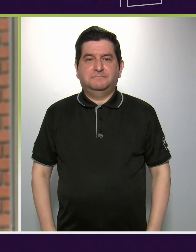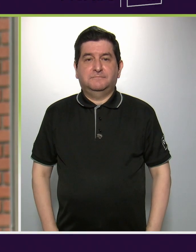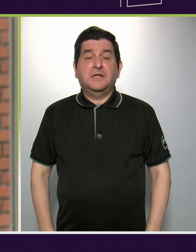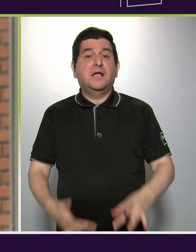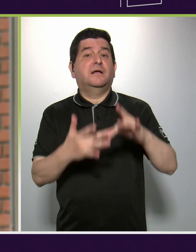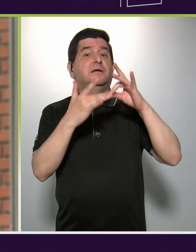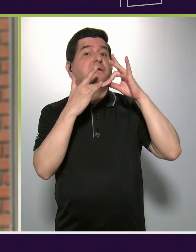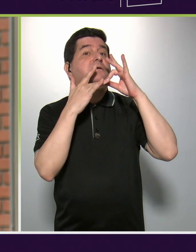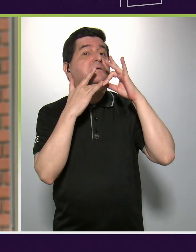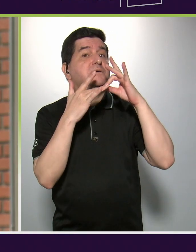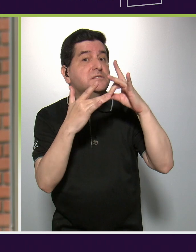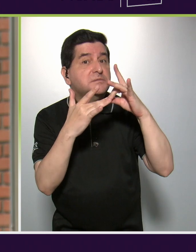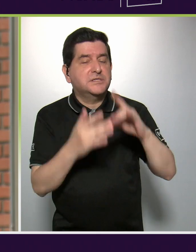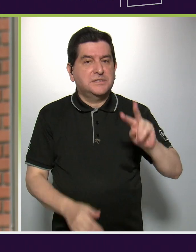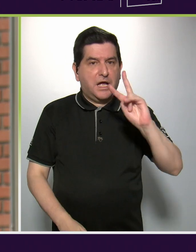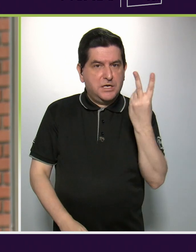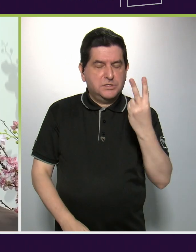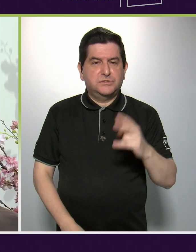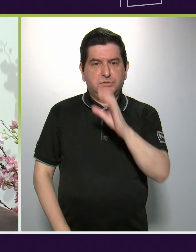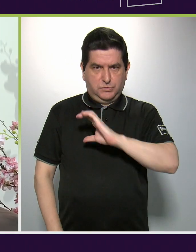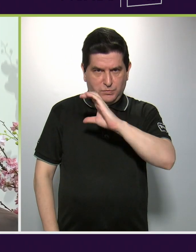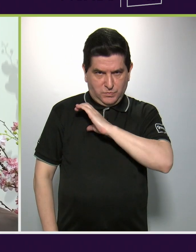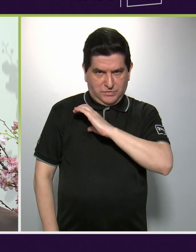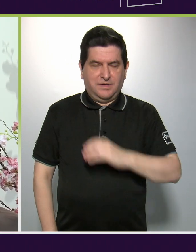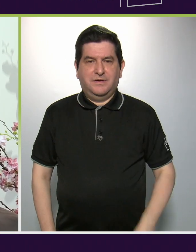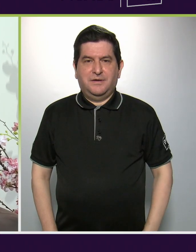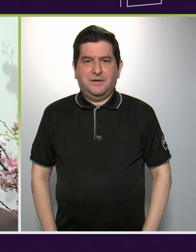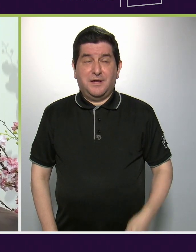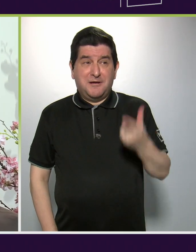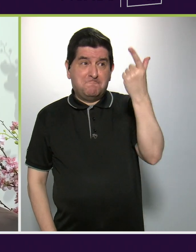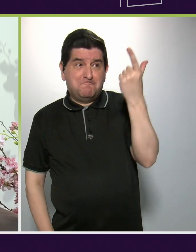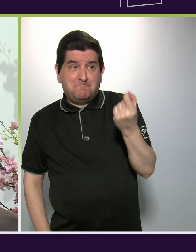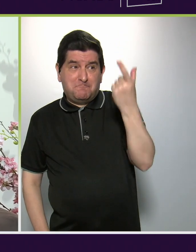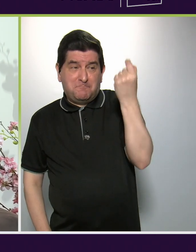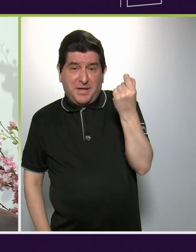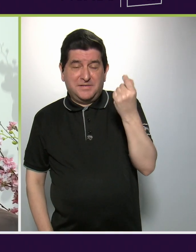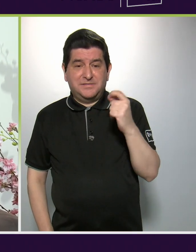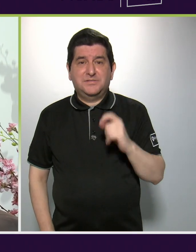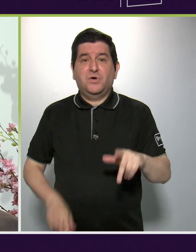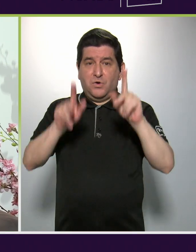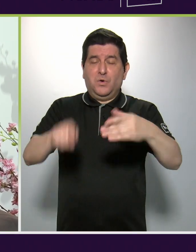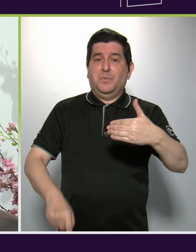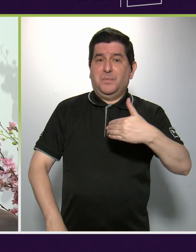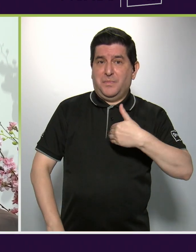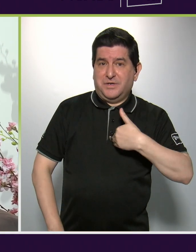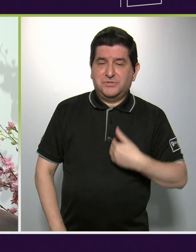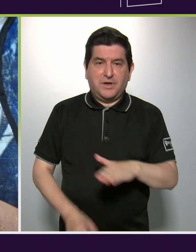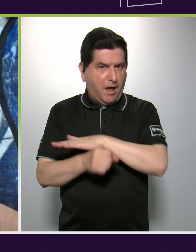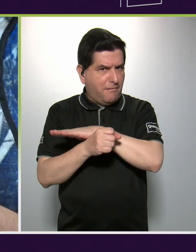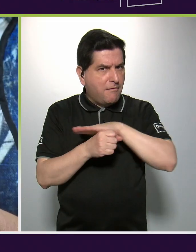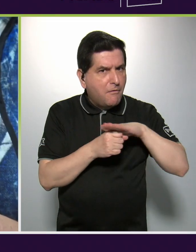todo, y es el segundo factor, es si la pensión que le va a corresponder